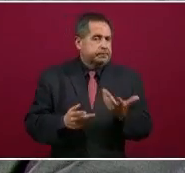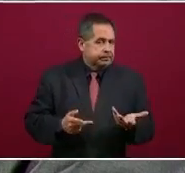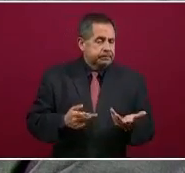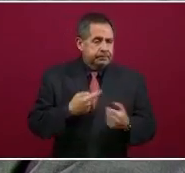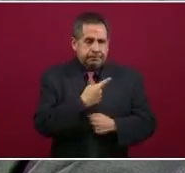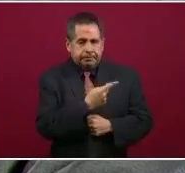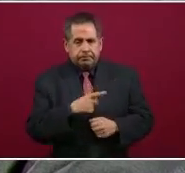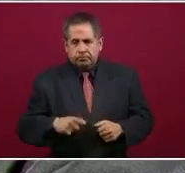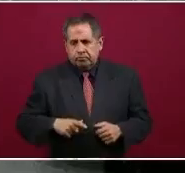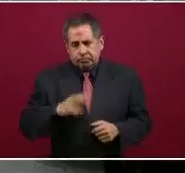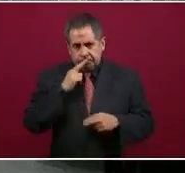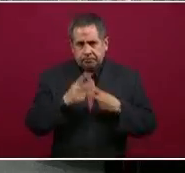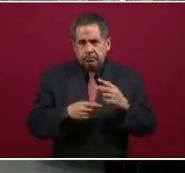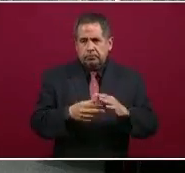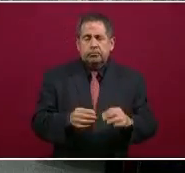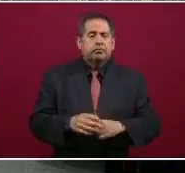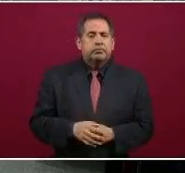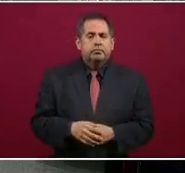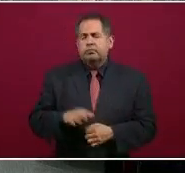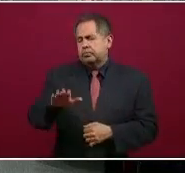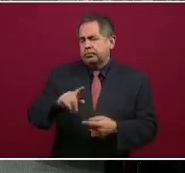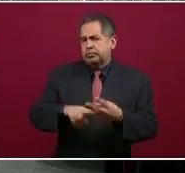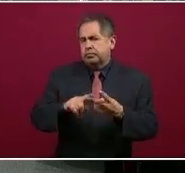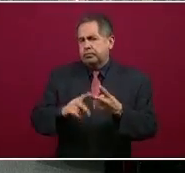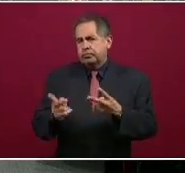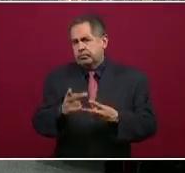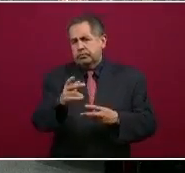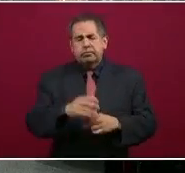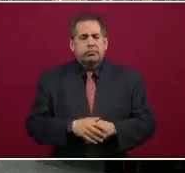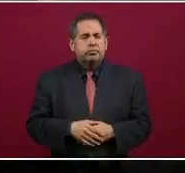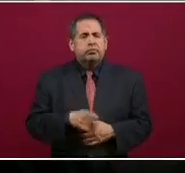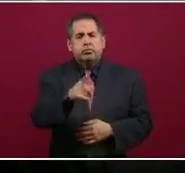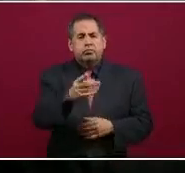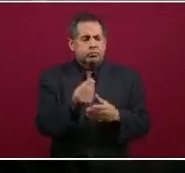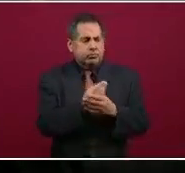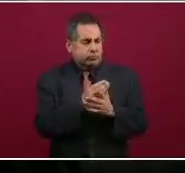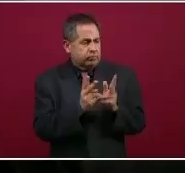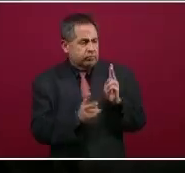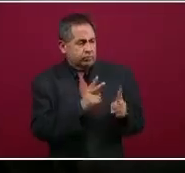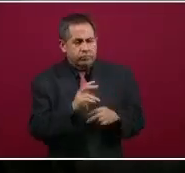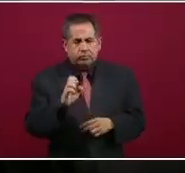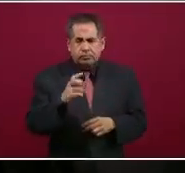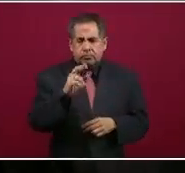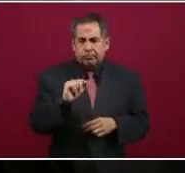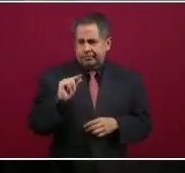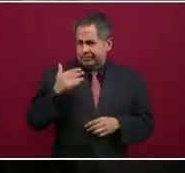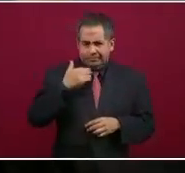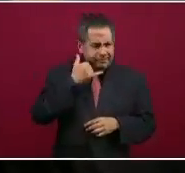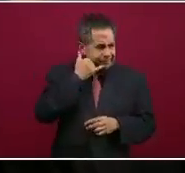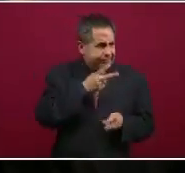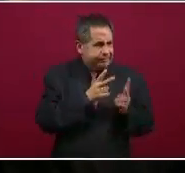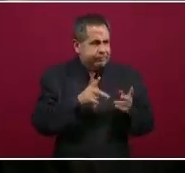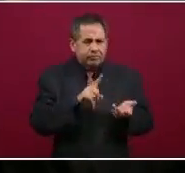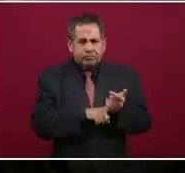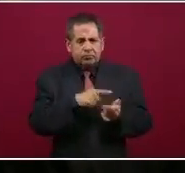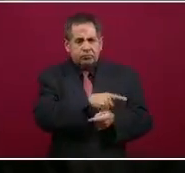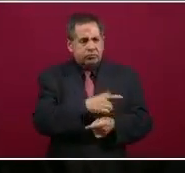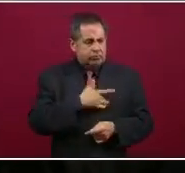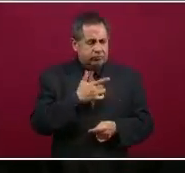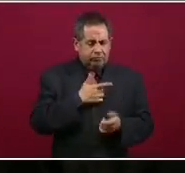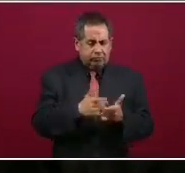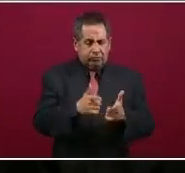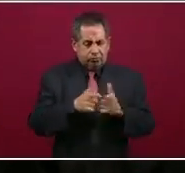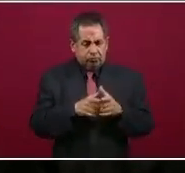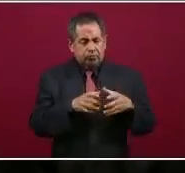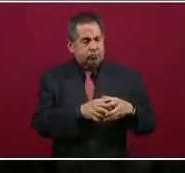los dos gobiernos. Y una segunda pregunta, ¿qué habló usted con Marcelo Ebrard en las últimas horas? ¿Cuál es el ánimo de la delegación que viaja